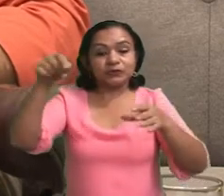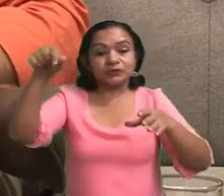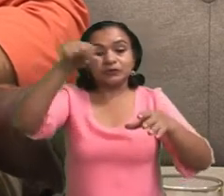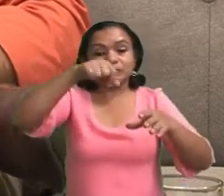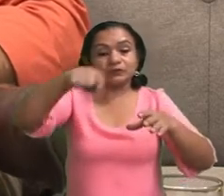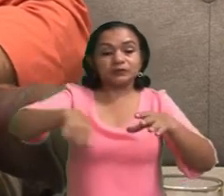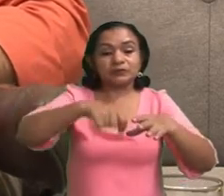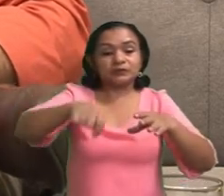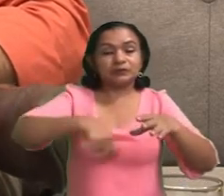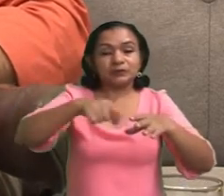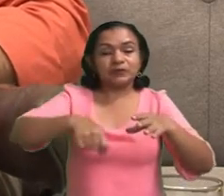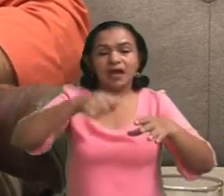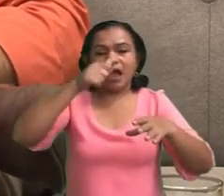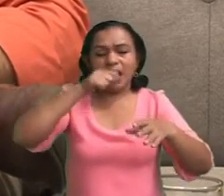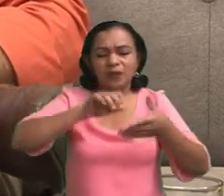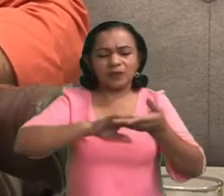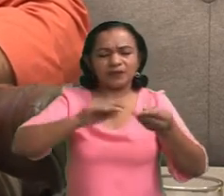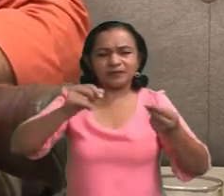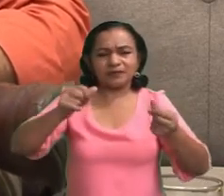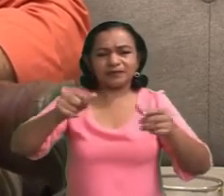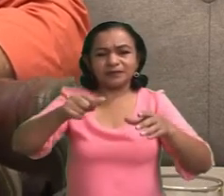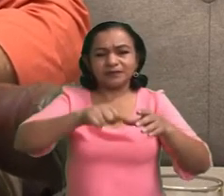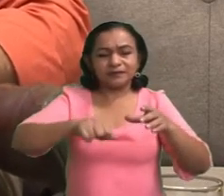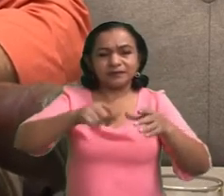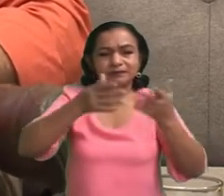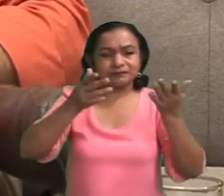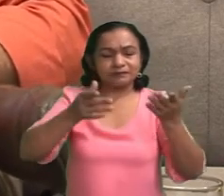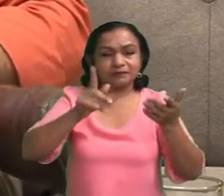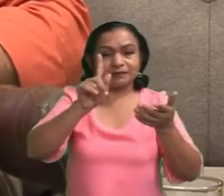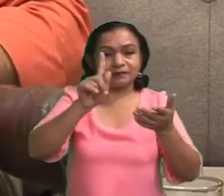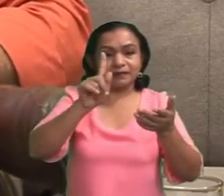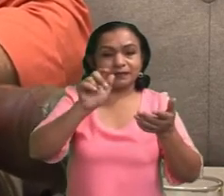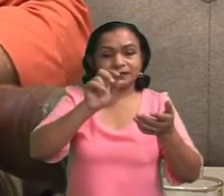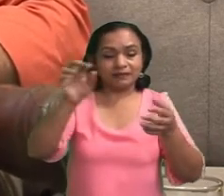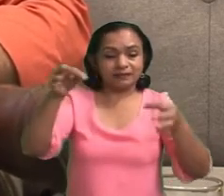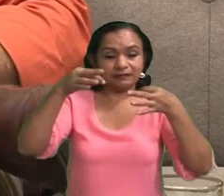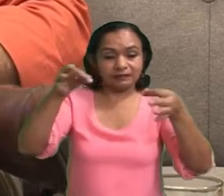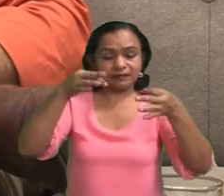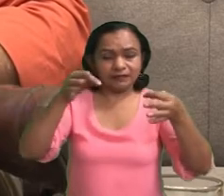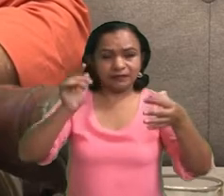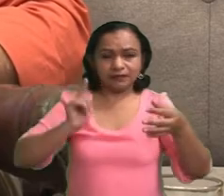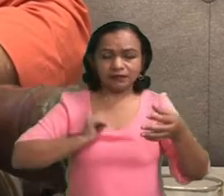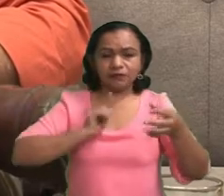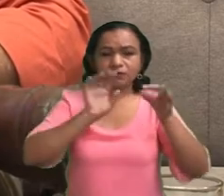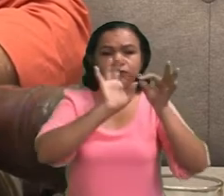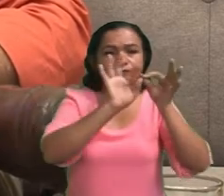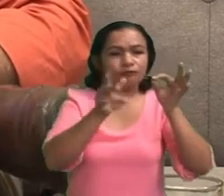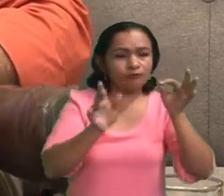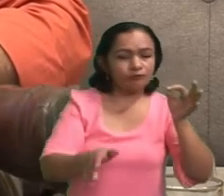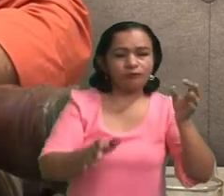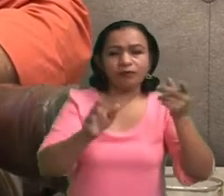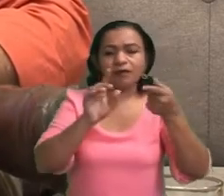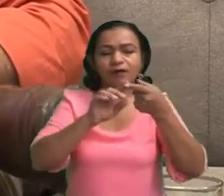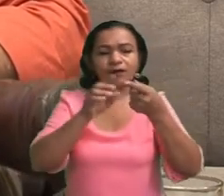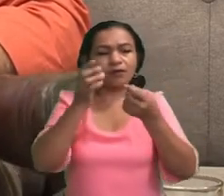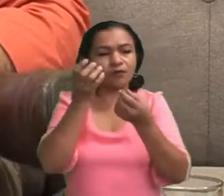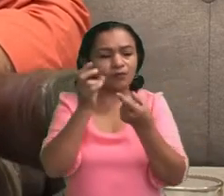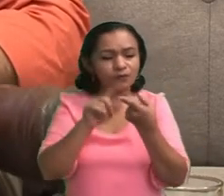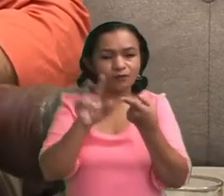y solo colorante y azúcar es lo que le echan al vaso. Cuando de repente tenemos las frutas, los caraos, las